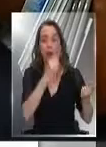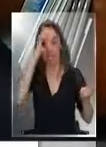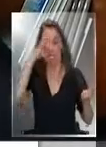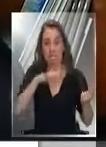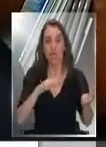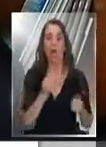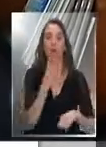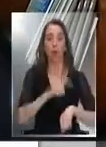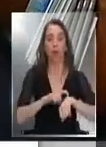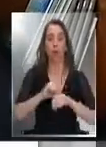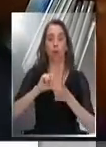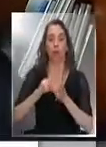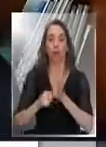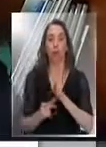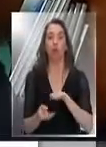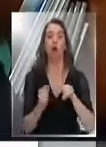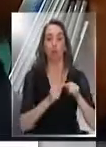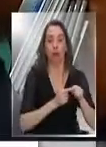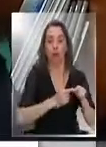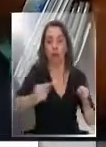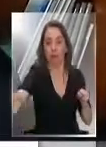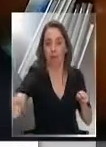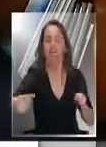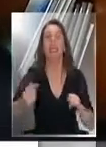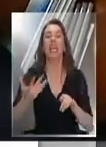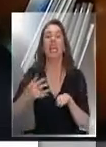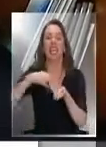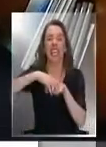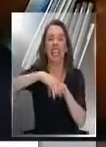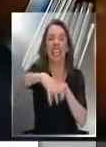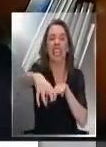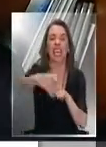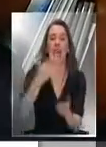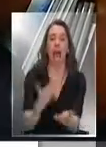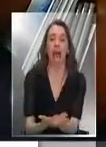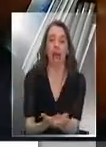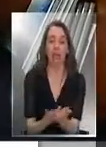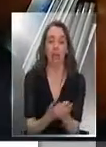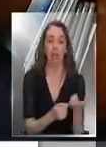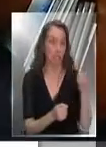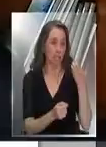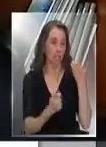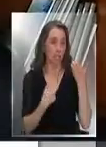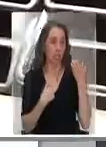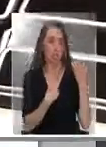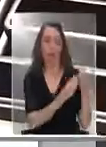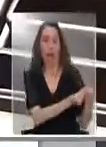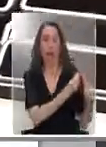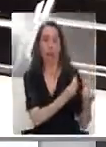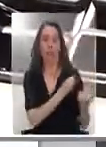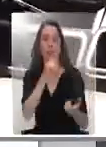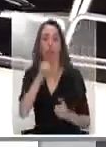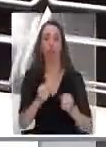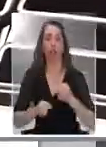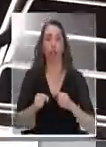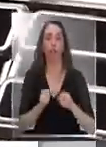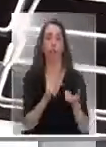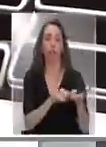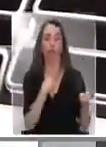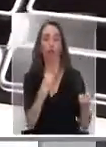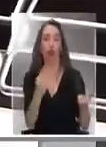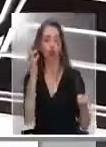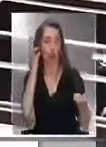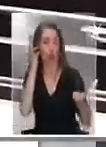vas a demorar, qué es lo que hay más adelante en el camino y eso hace que te pongas menos nervioso. Gire a la izquierda